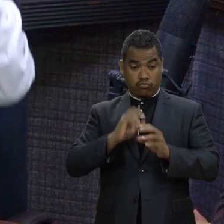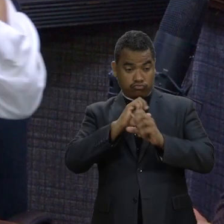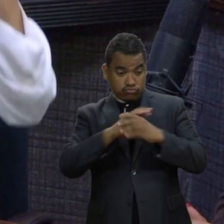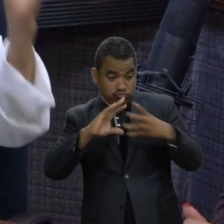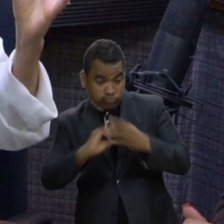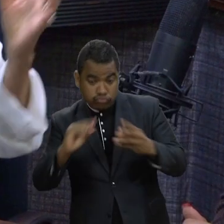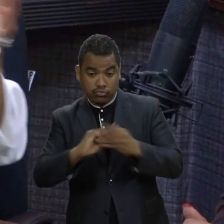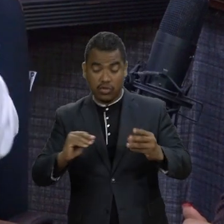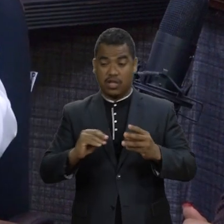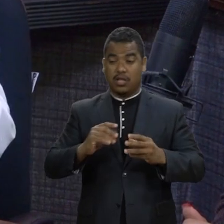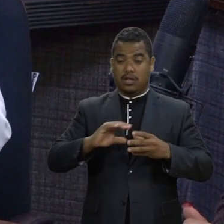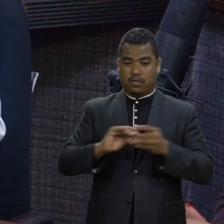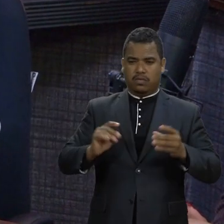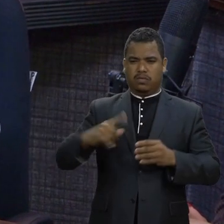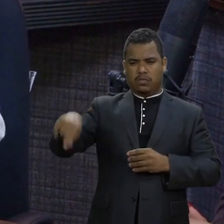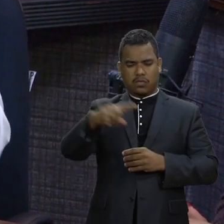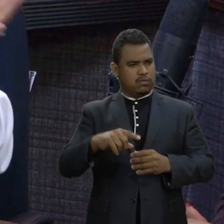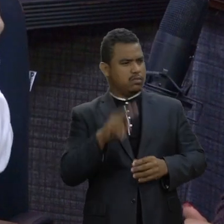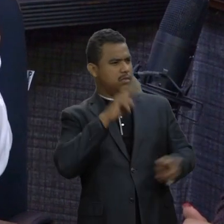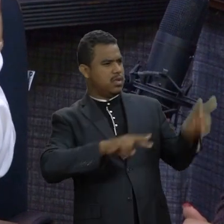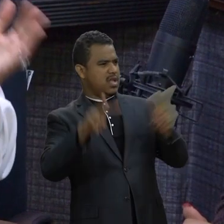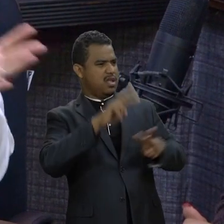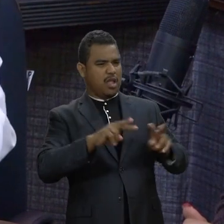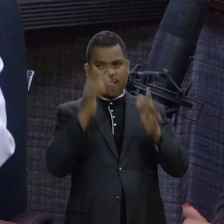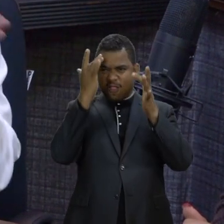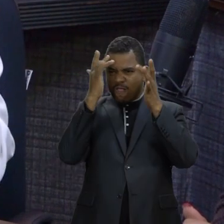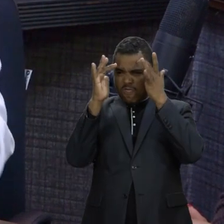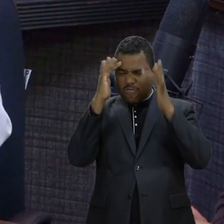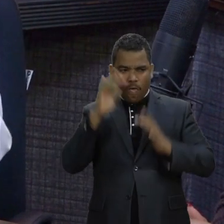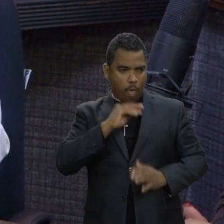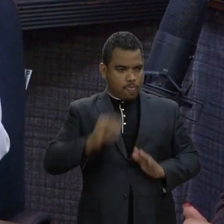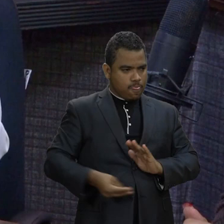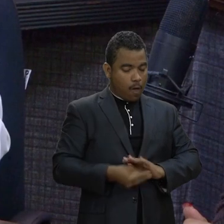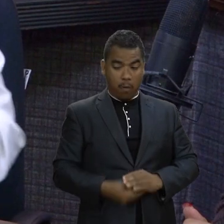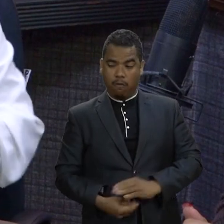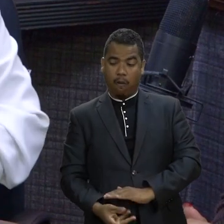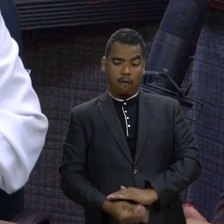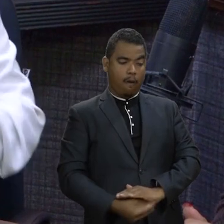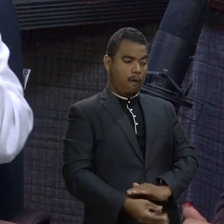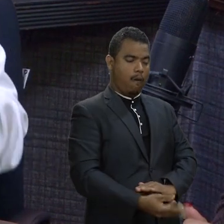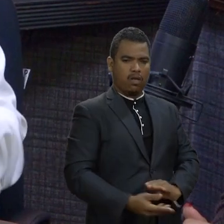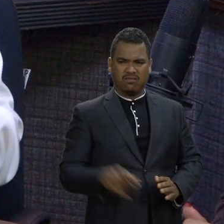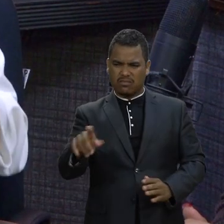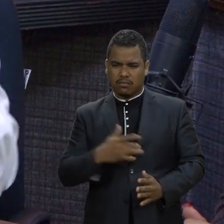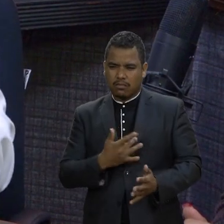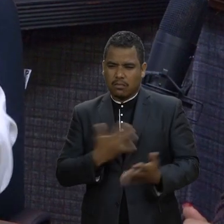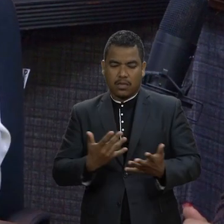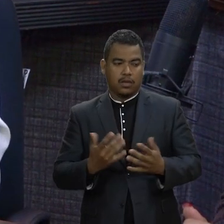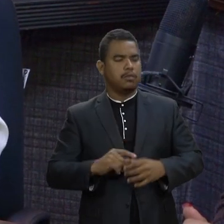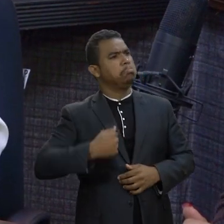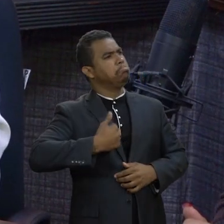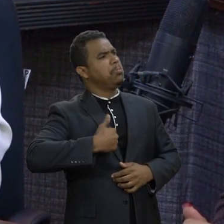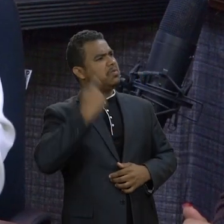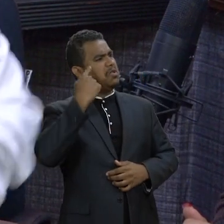un barril sin fondo que desviaba recursos que podían ser para esas áreas. Cuando la gente tomó